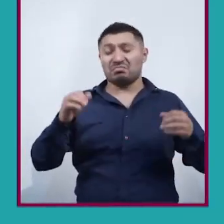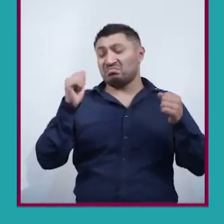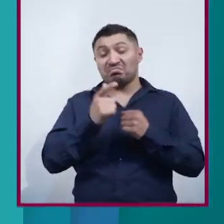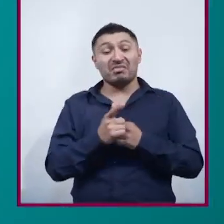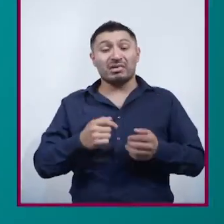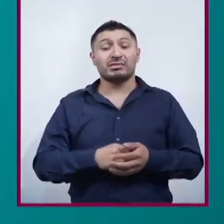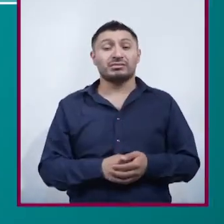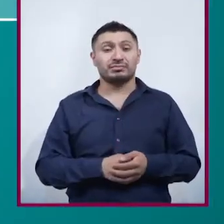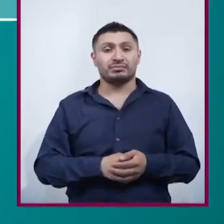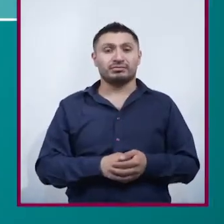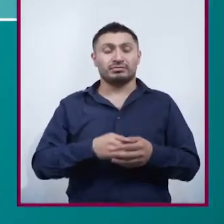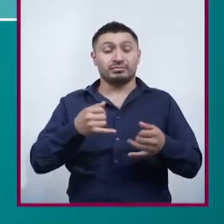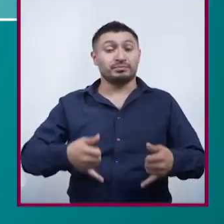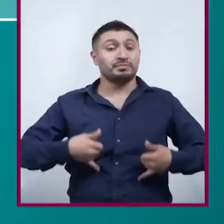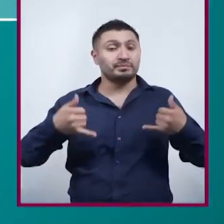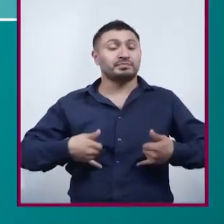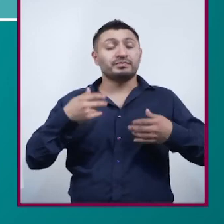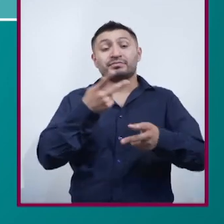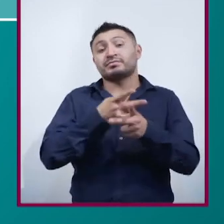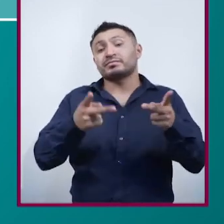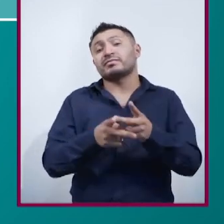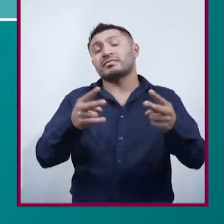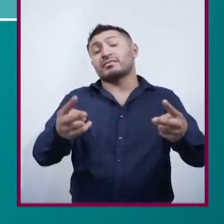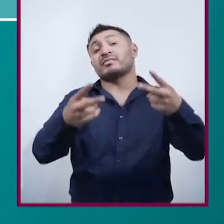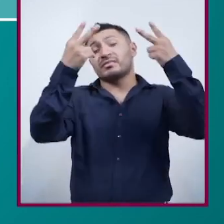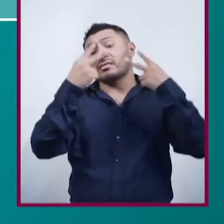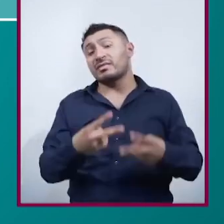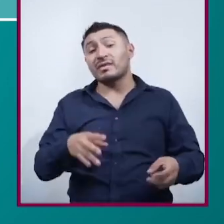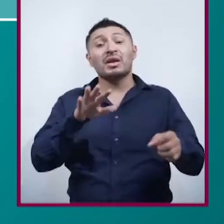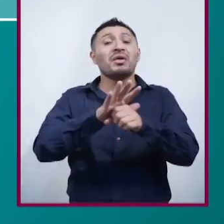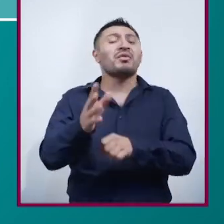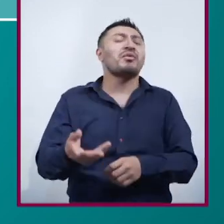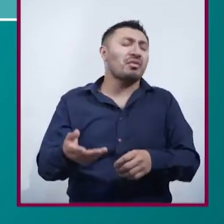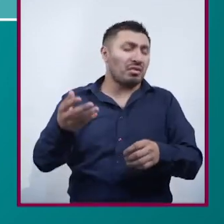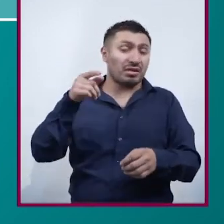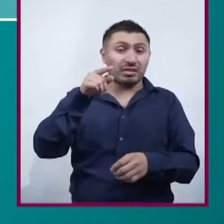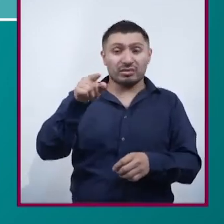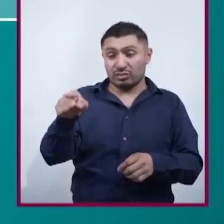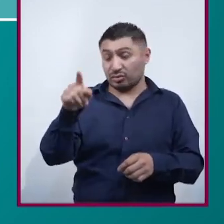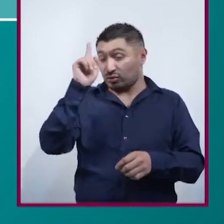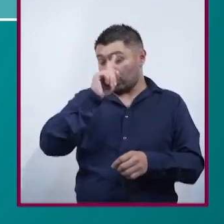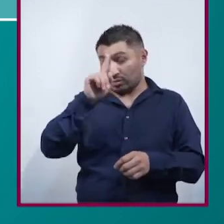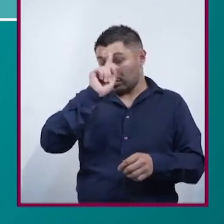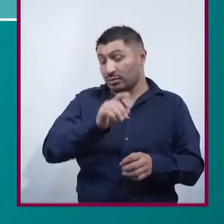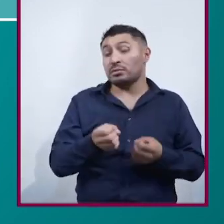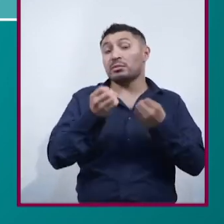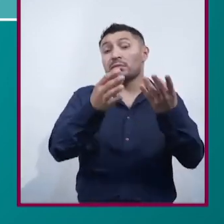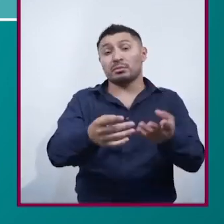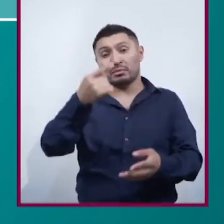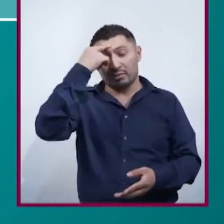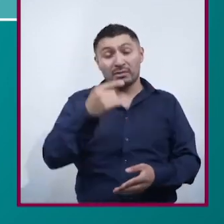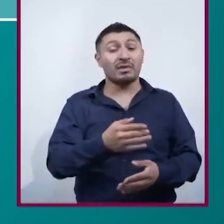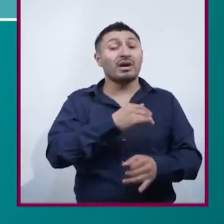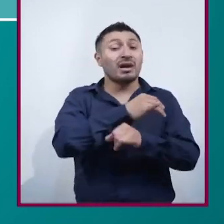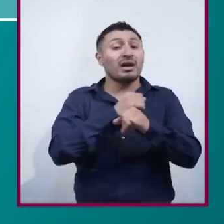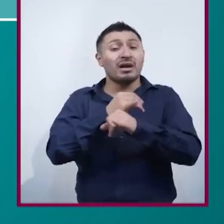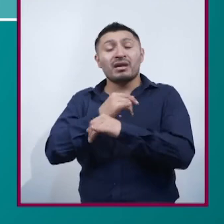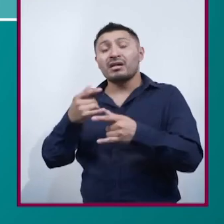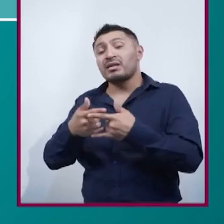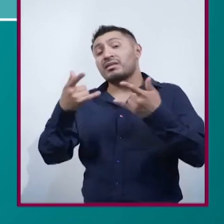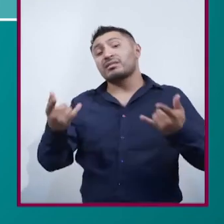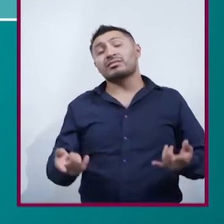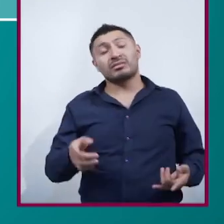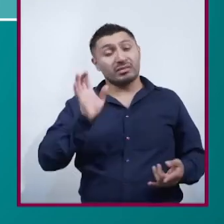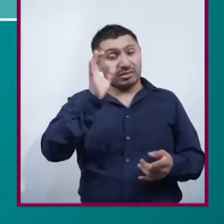personaje. A las y los jóvenes de bachilleres que nos ven, ¿qué pasos les aconsejas dar para estudiar un hecho histórico a partir